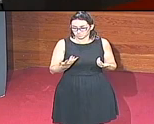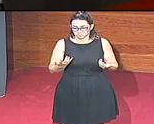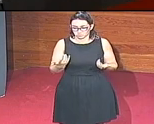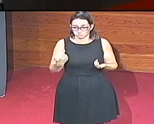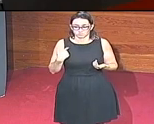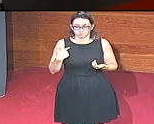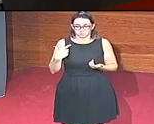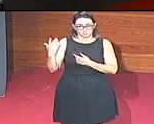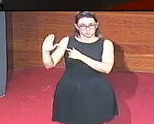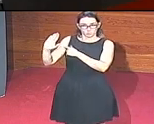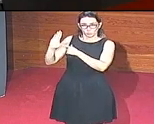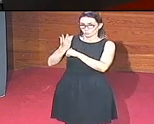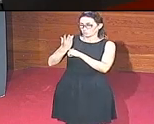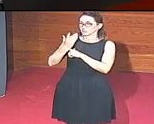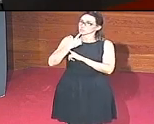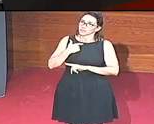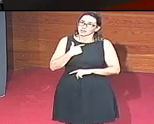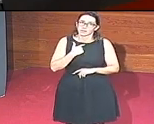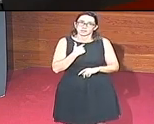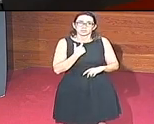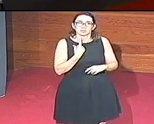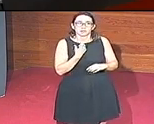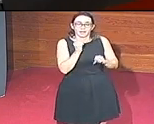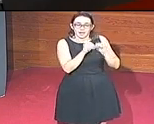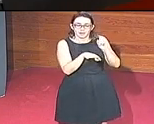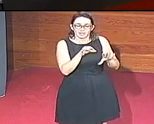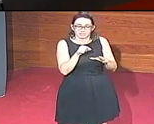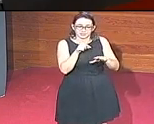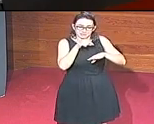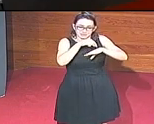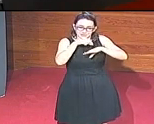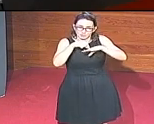hacer un gráfico de cómo funciona el almacén de semillas